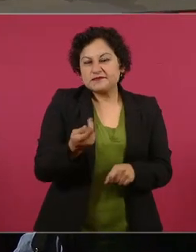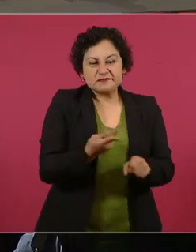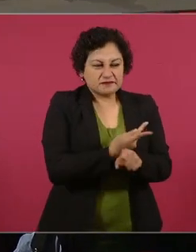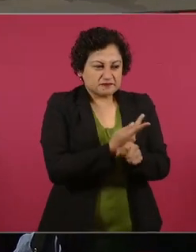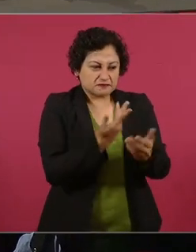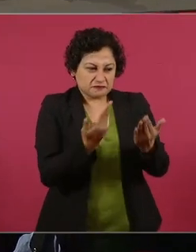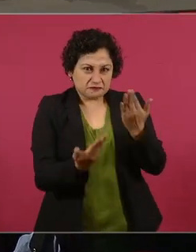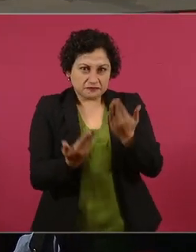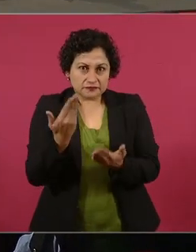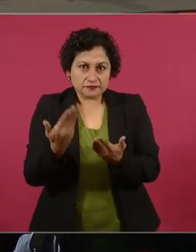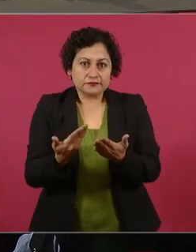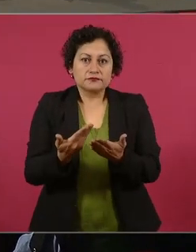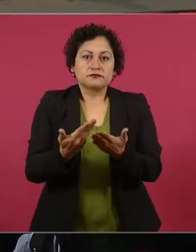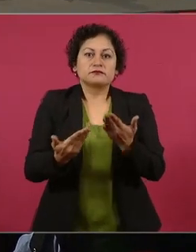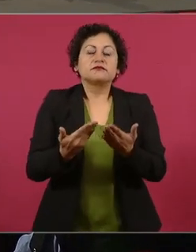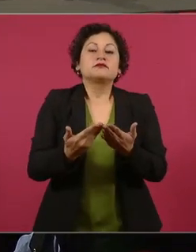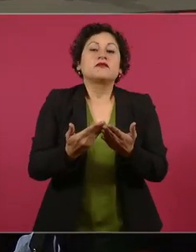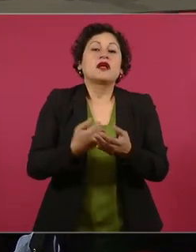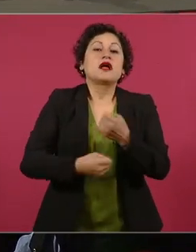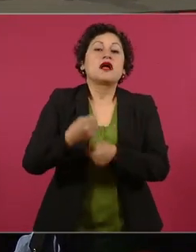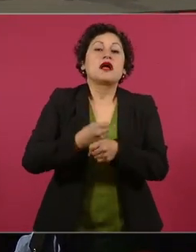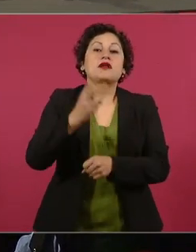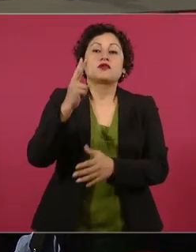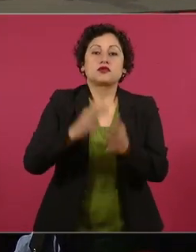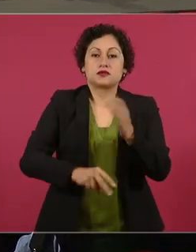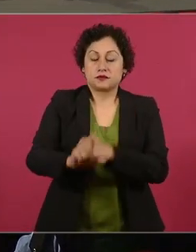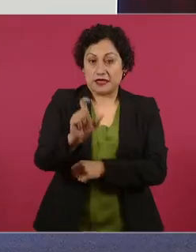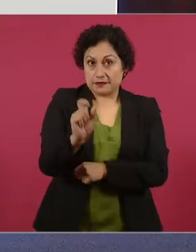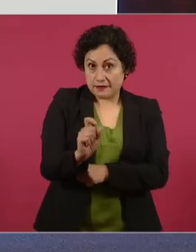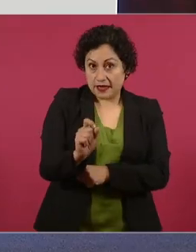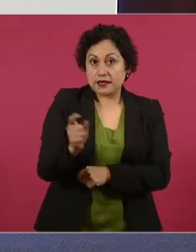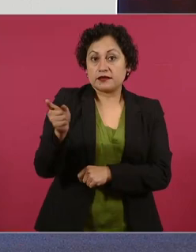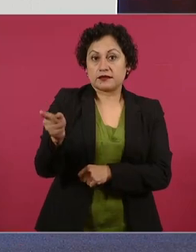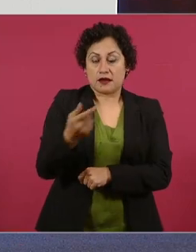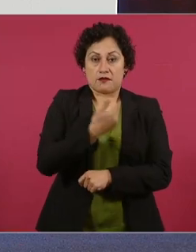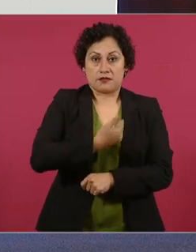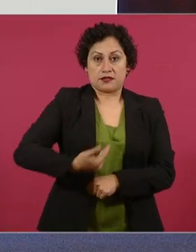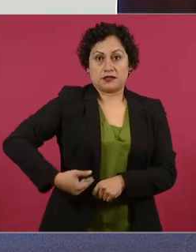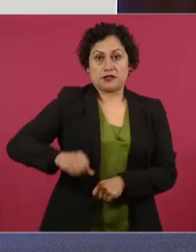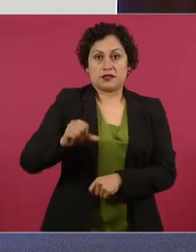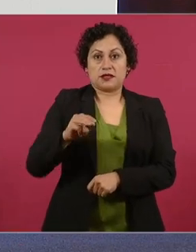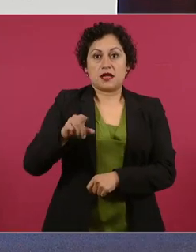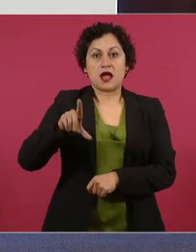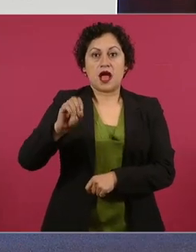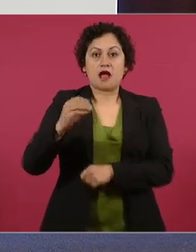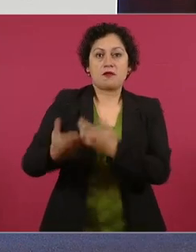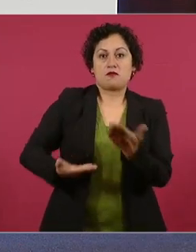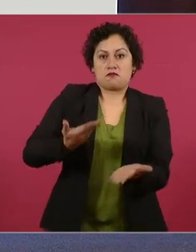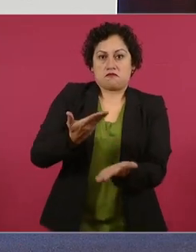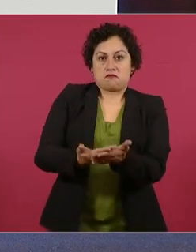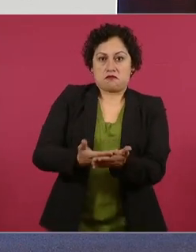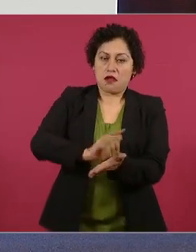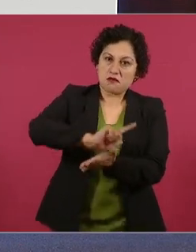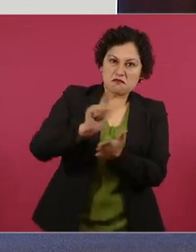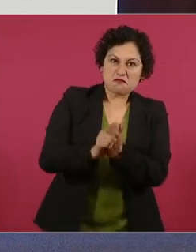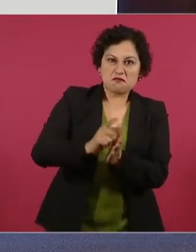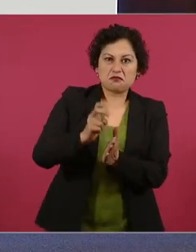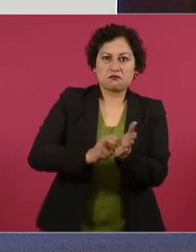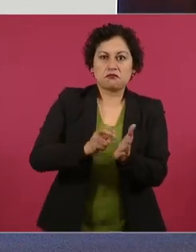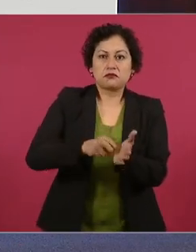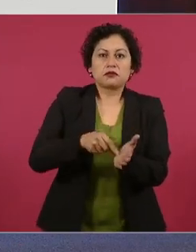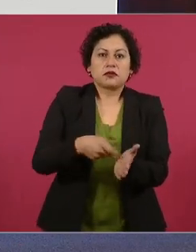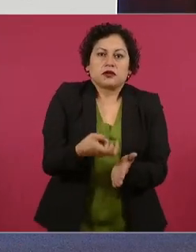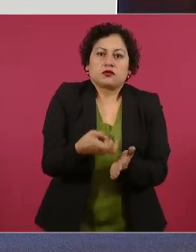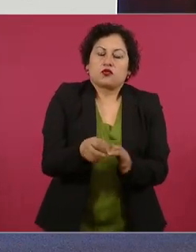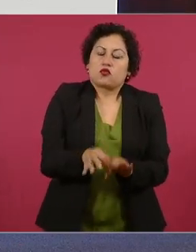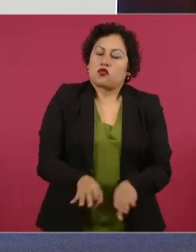en 2020 el presidente Andrés Manuel López Obrador presentó una reforma, adelante, que fue muy importante y